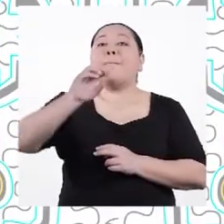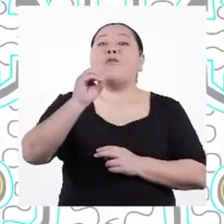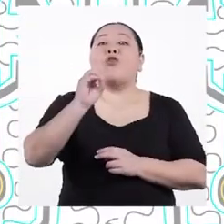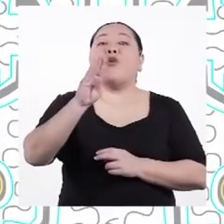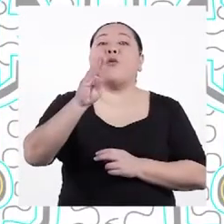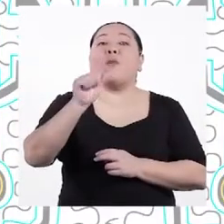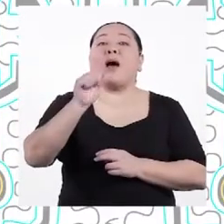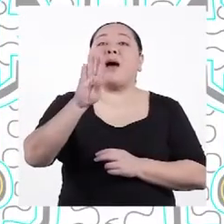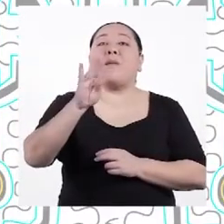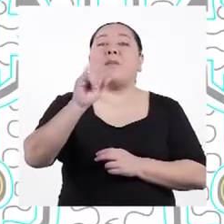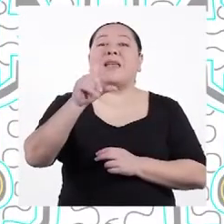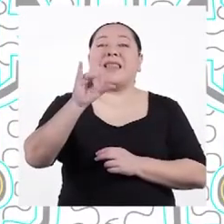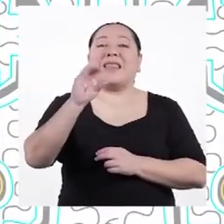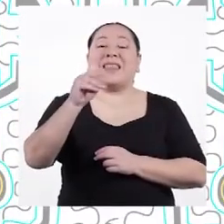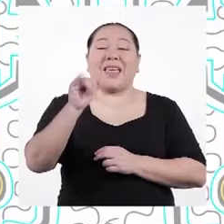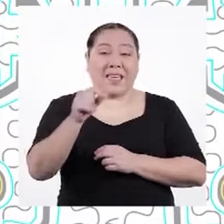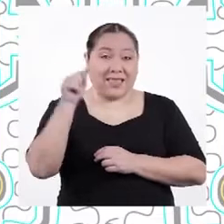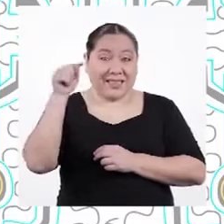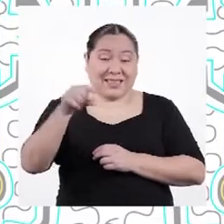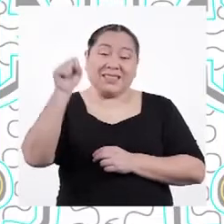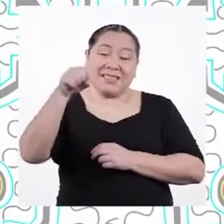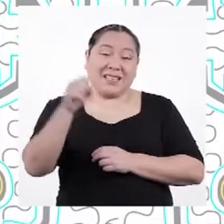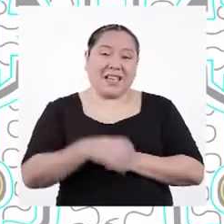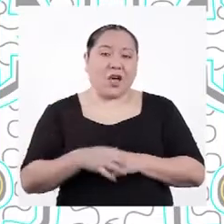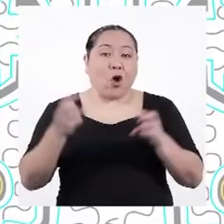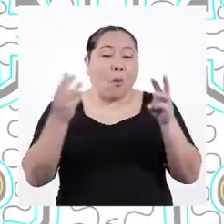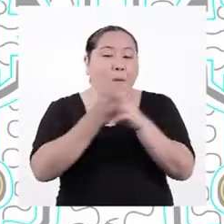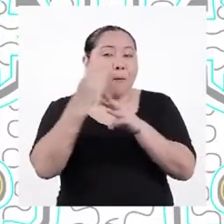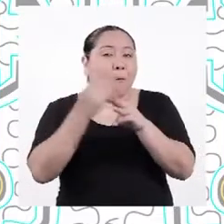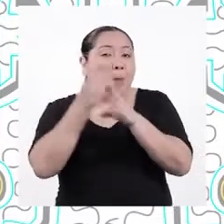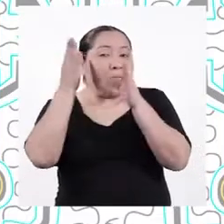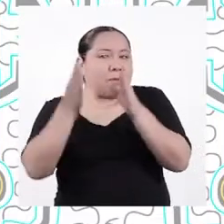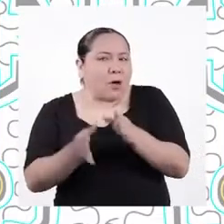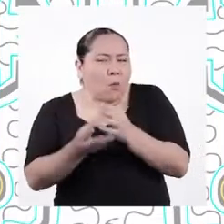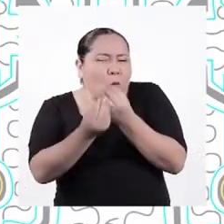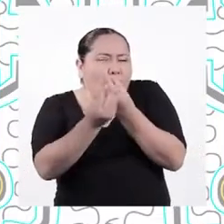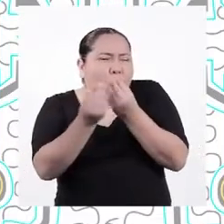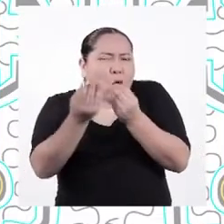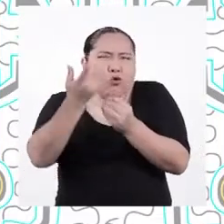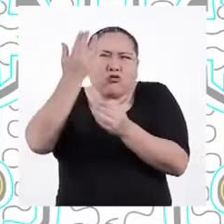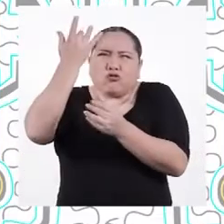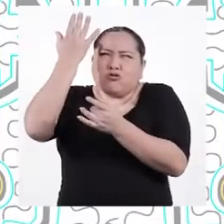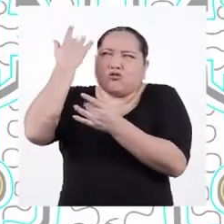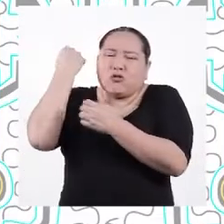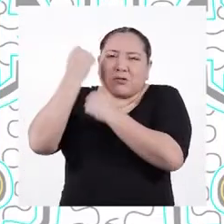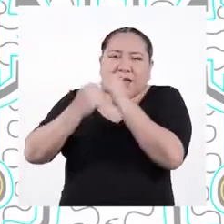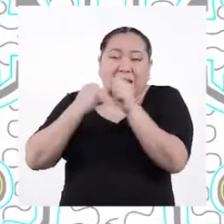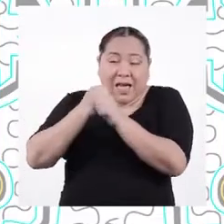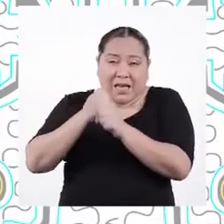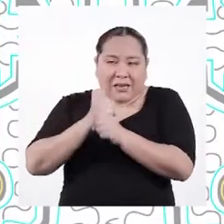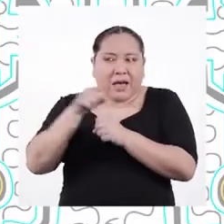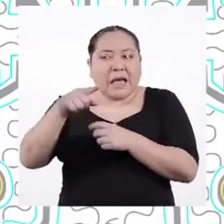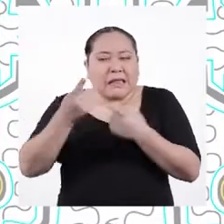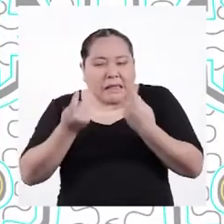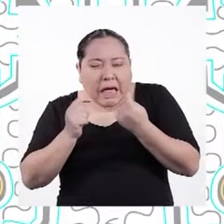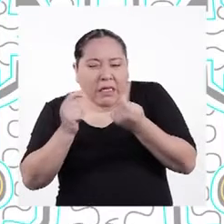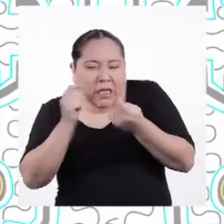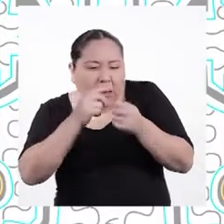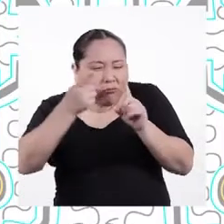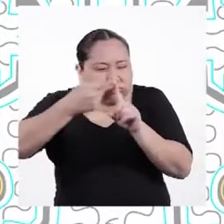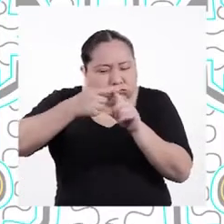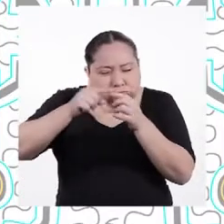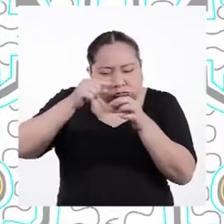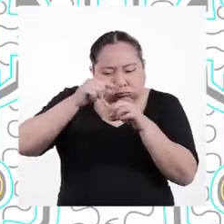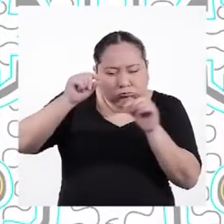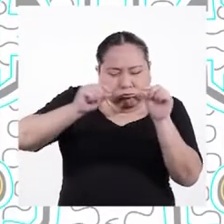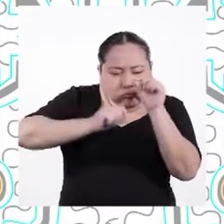sí. Los matemáticos desde hace mucho han intentado calcular qué tan probable es que algo suceda. Y